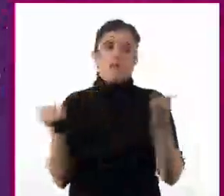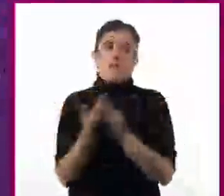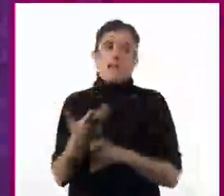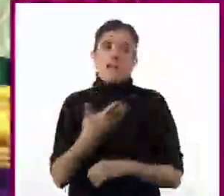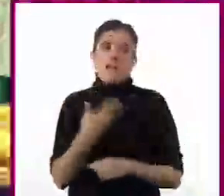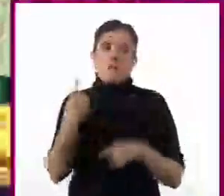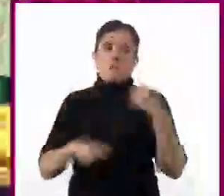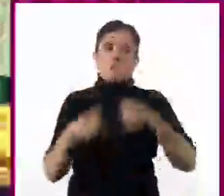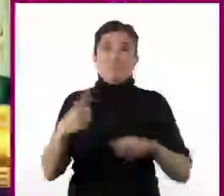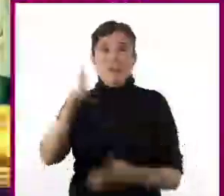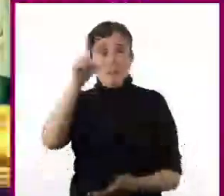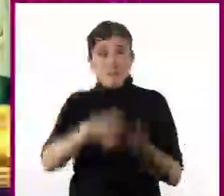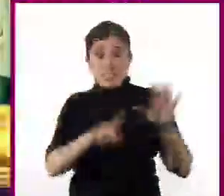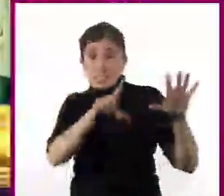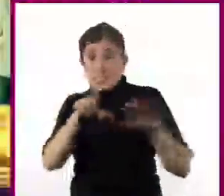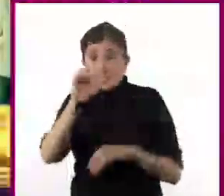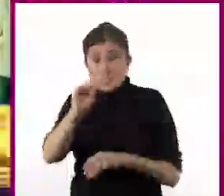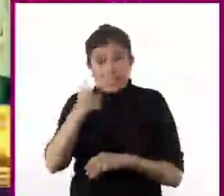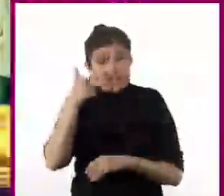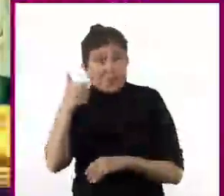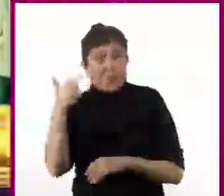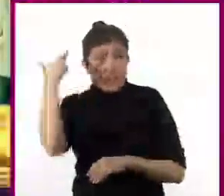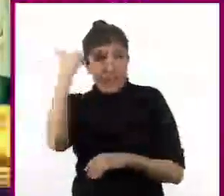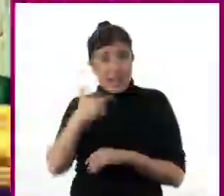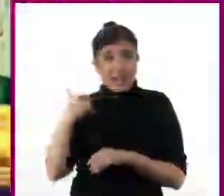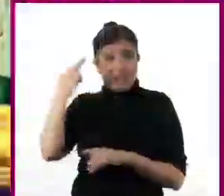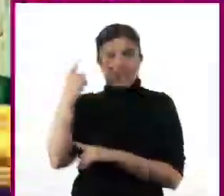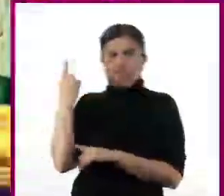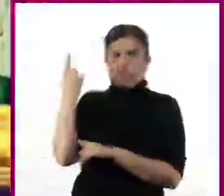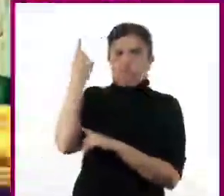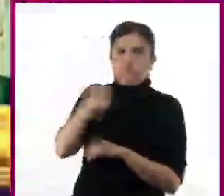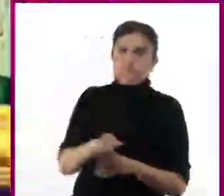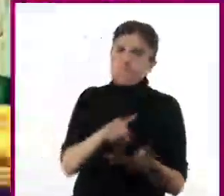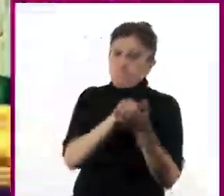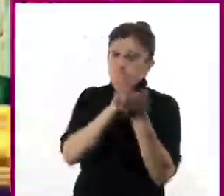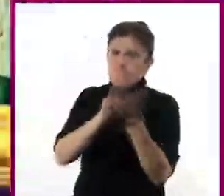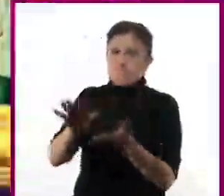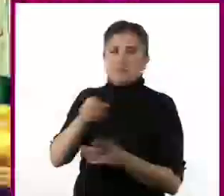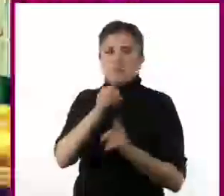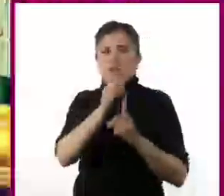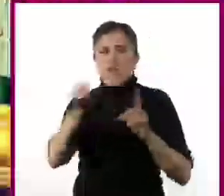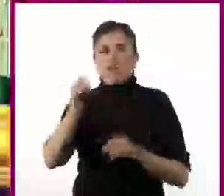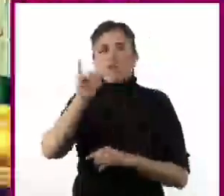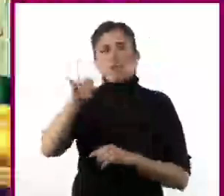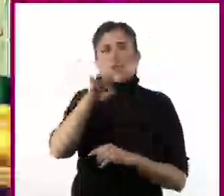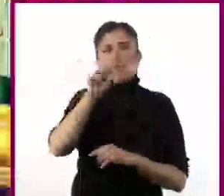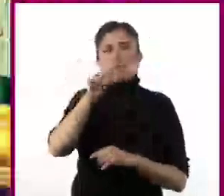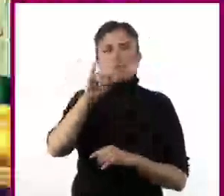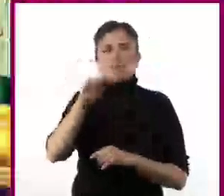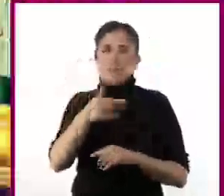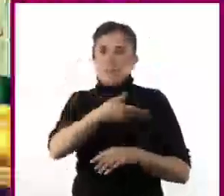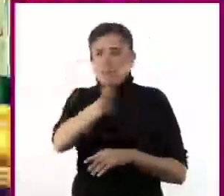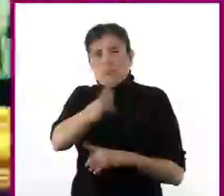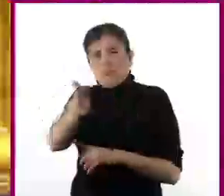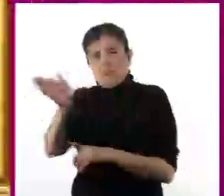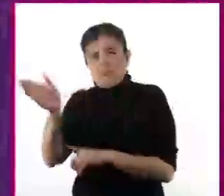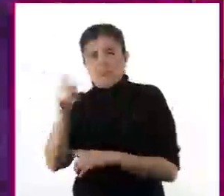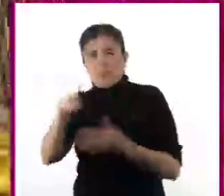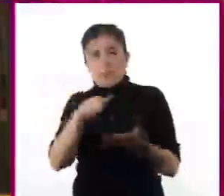En 1767, el rey ordenó la salida de la orden jesuita de los territorios